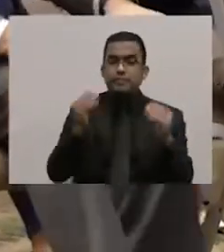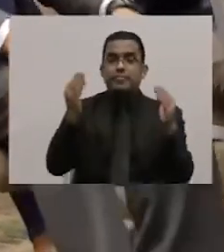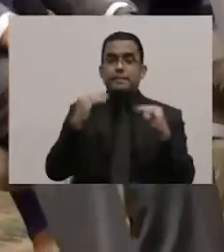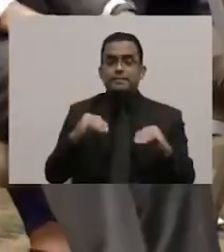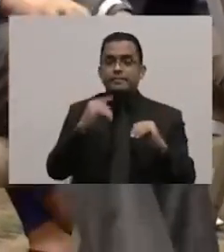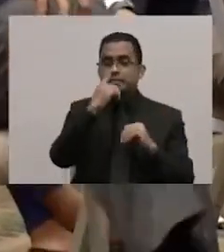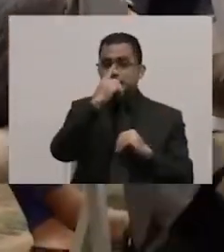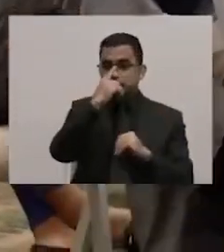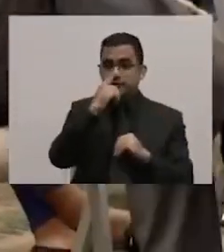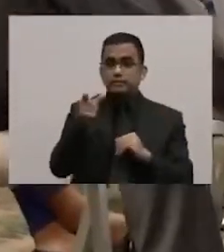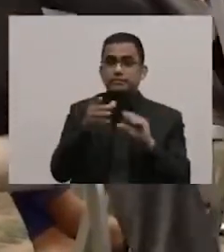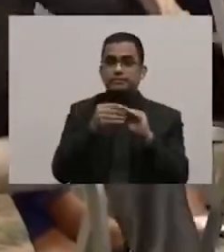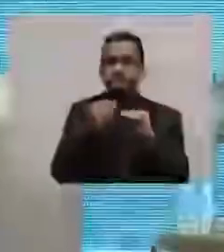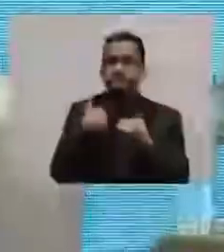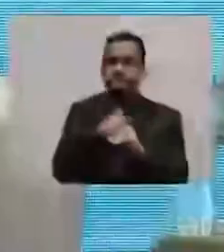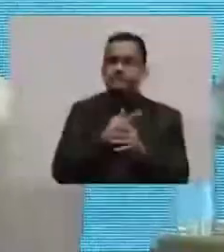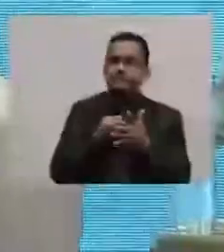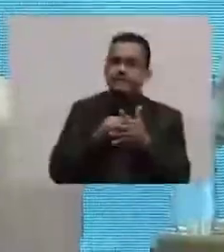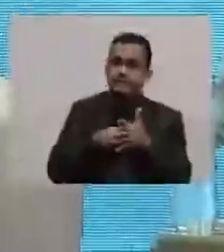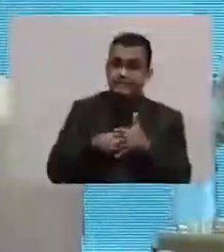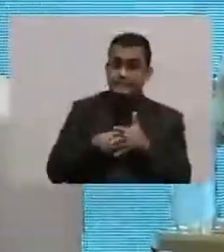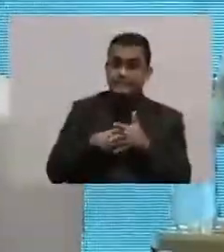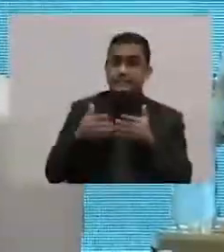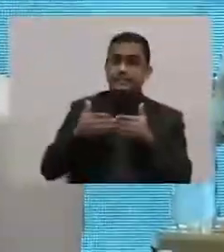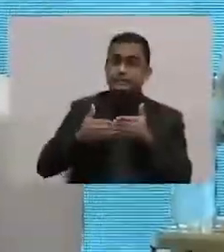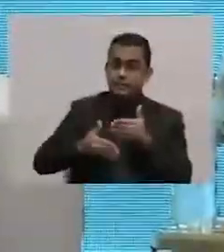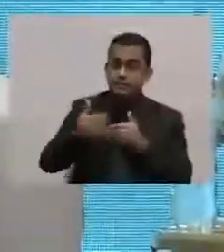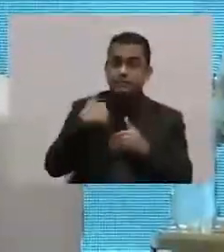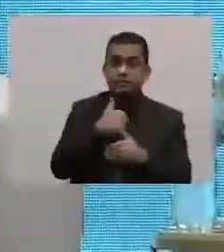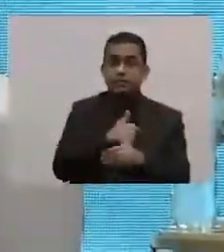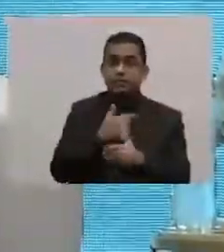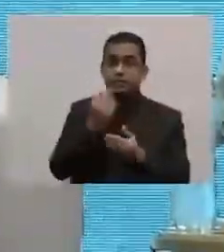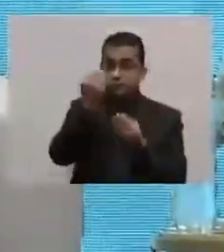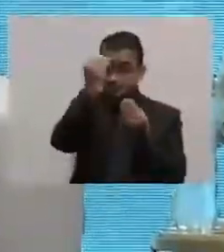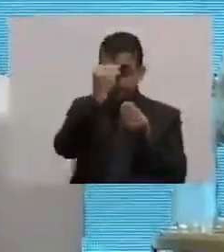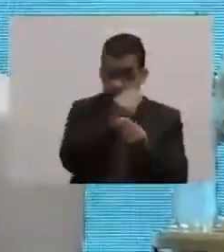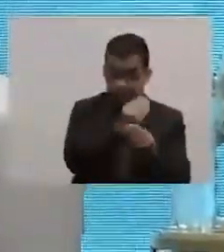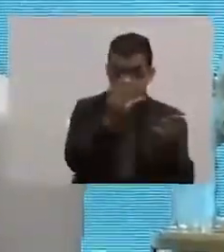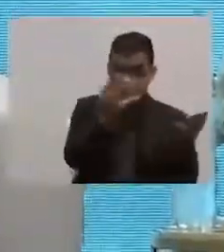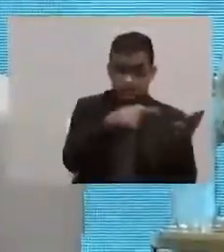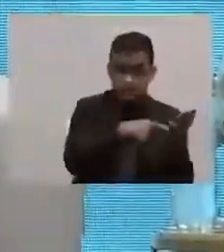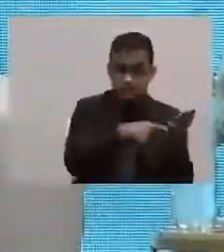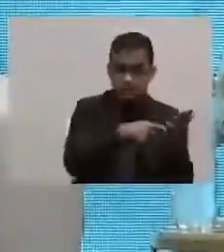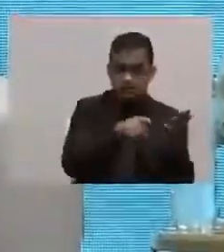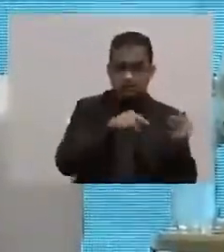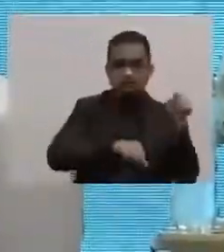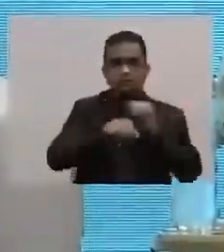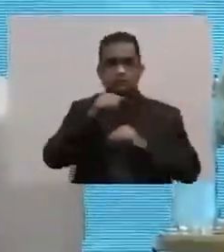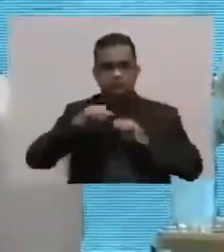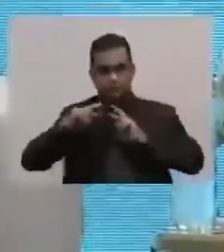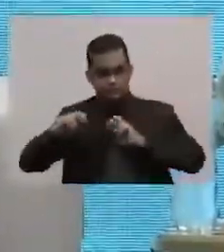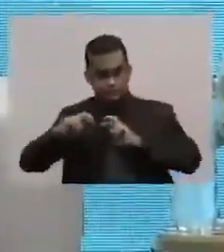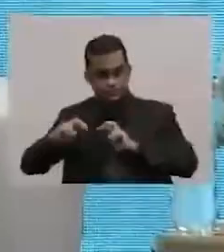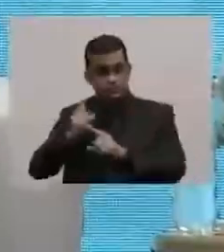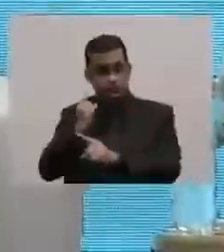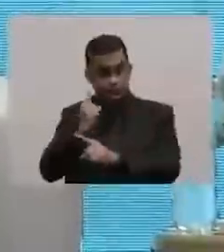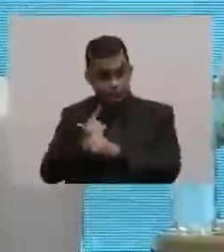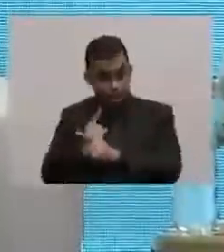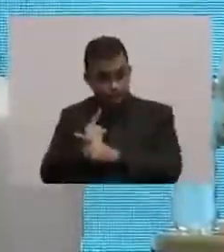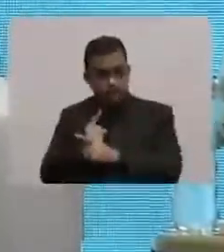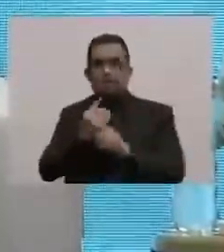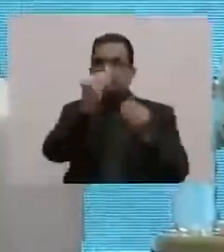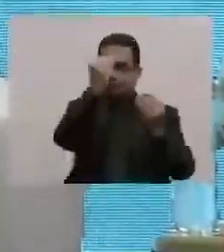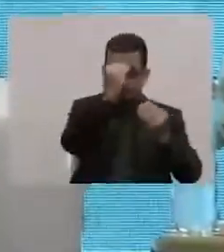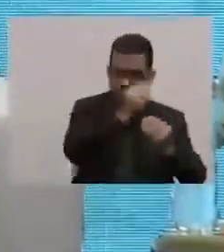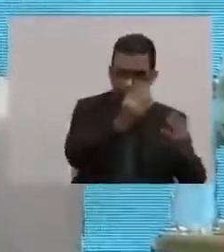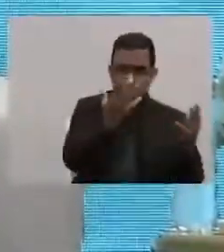inicio ser un instrumento a través del cual se envíe el mensaje y se generen debates e ideas como